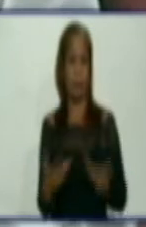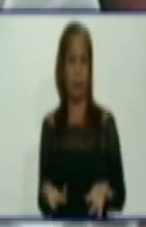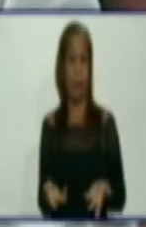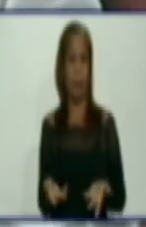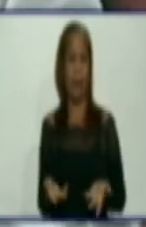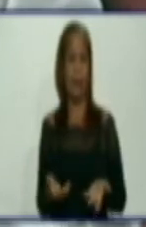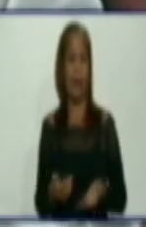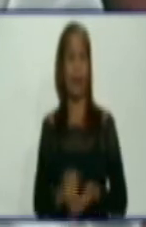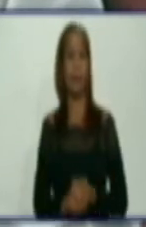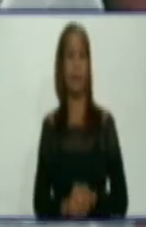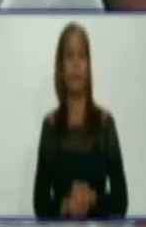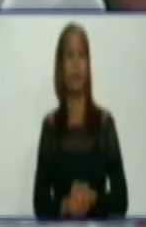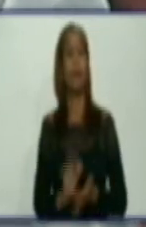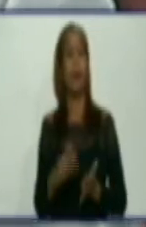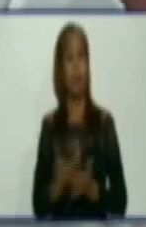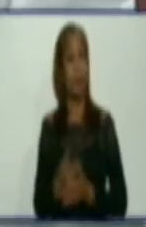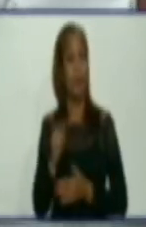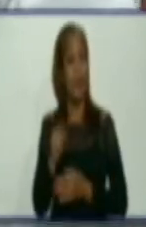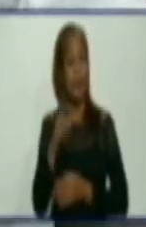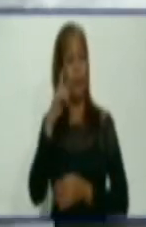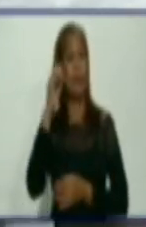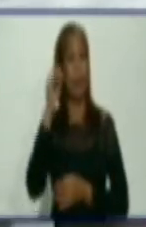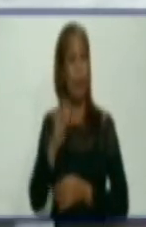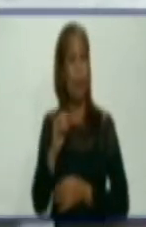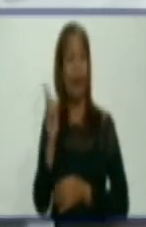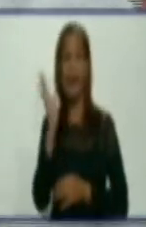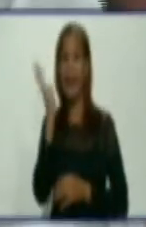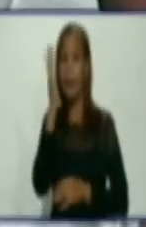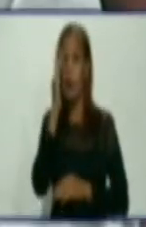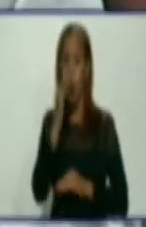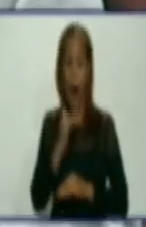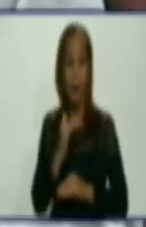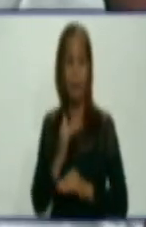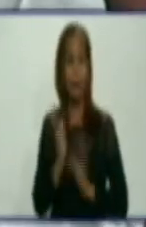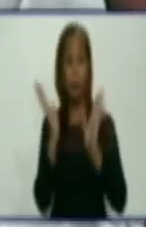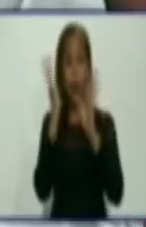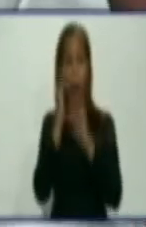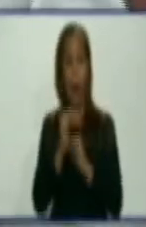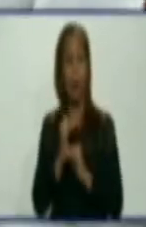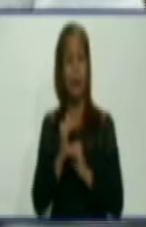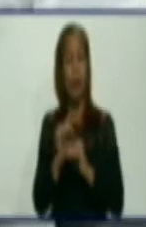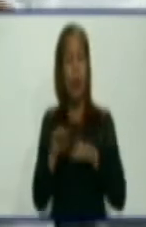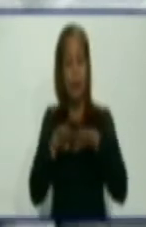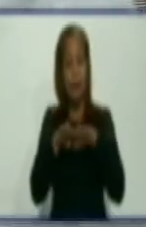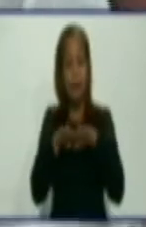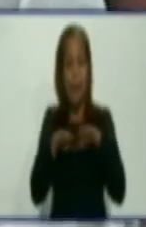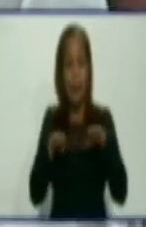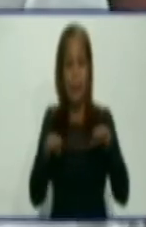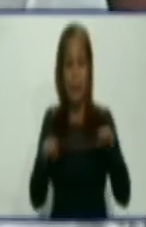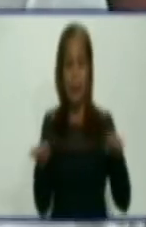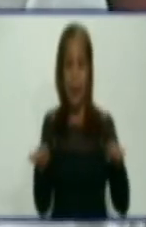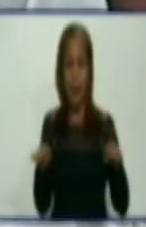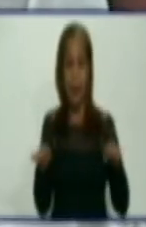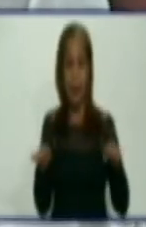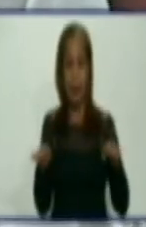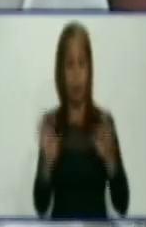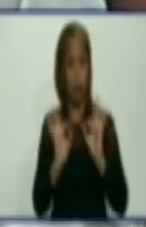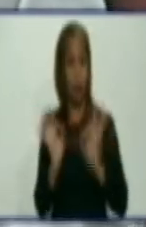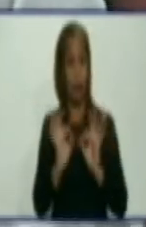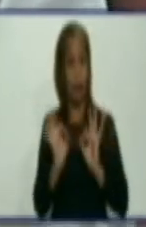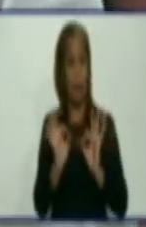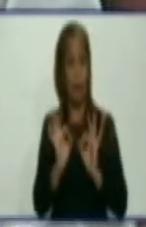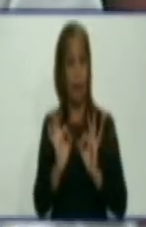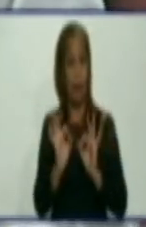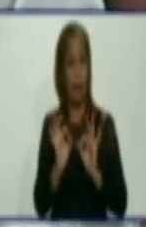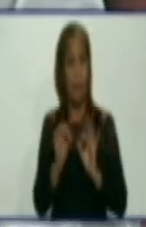Eso indiscutiblemente que demuestra de que no hay una estabilidad desde el punto de vista de distribución espacial.